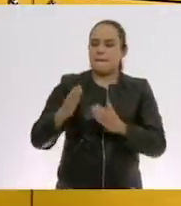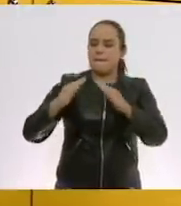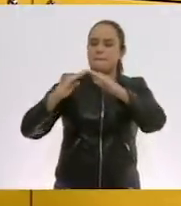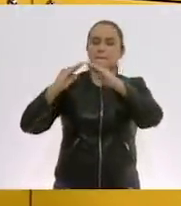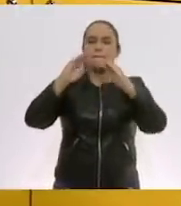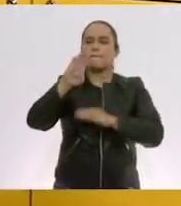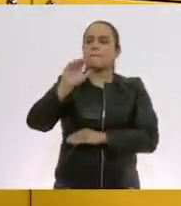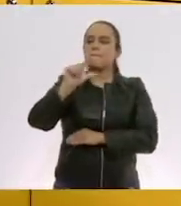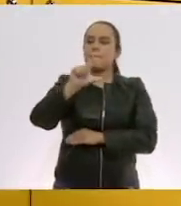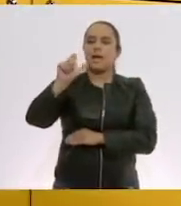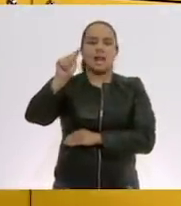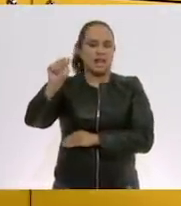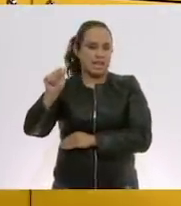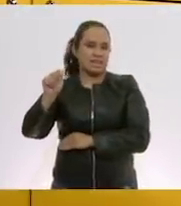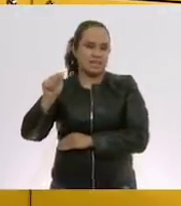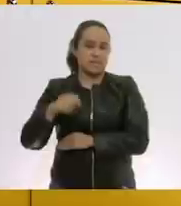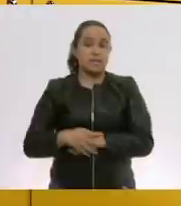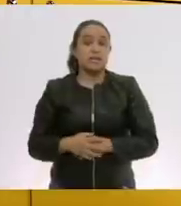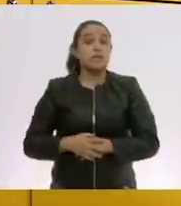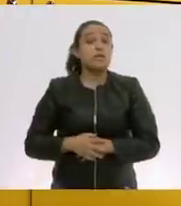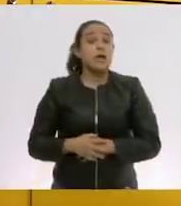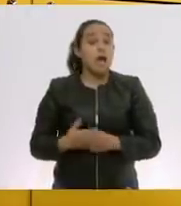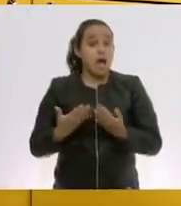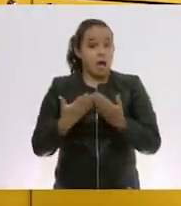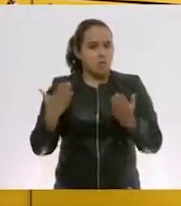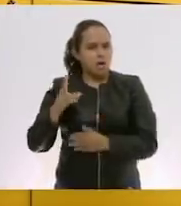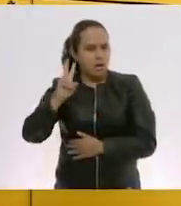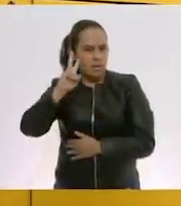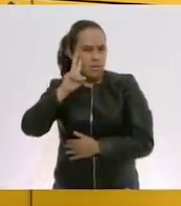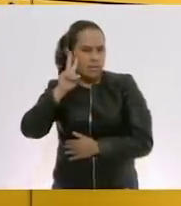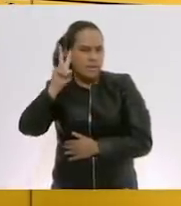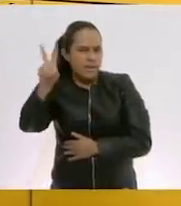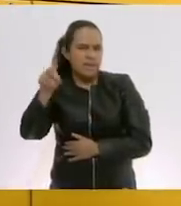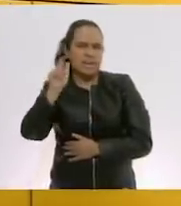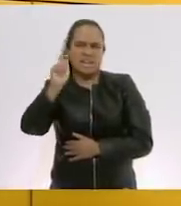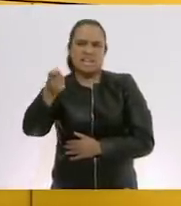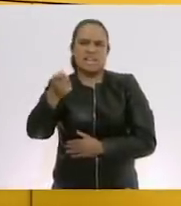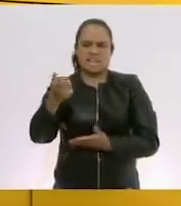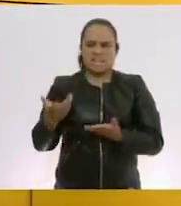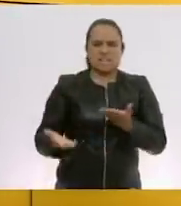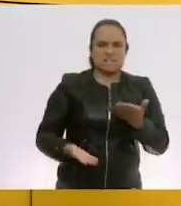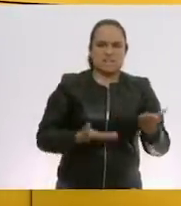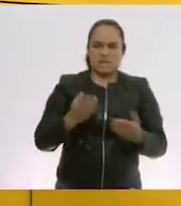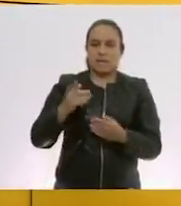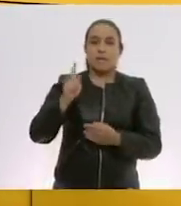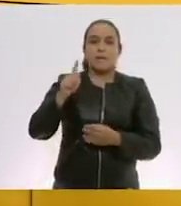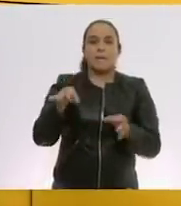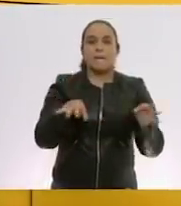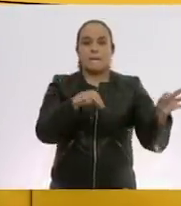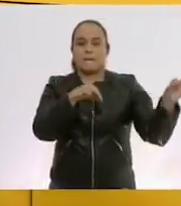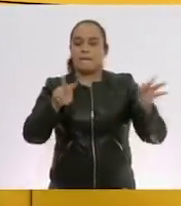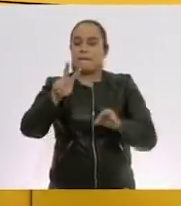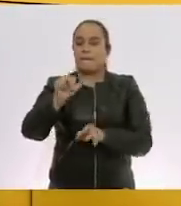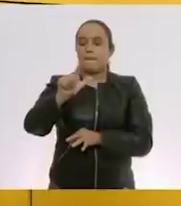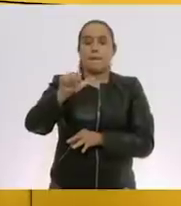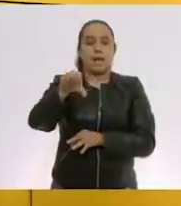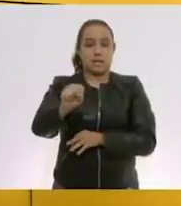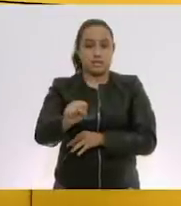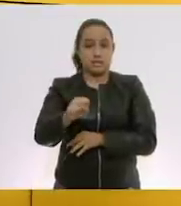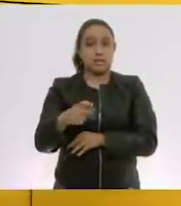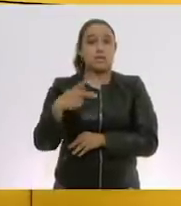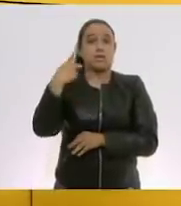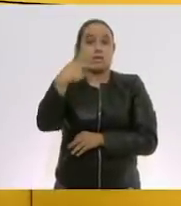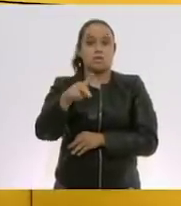de Tchaikovsky. Vamos a apreciar ahora un fragmento de esta obra, el vals de las guirnaldas, con el